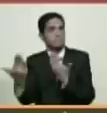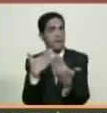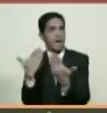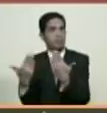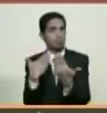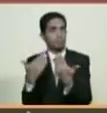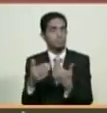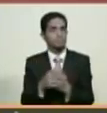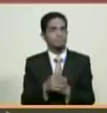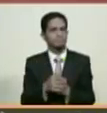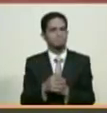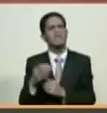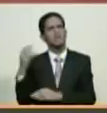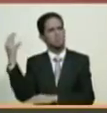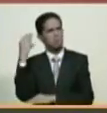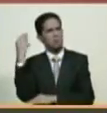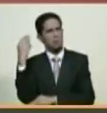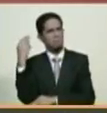en Colombia,